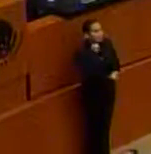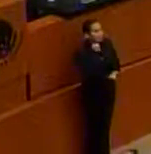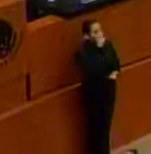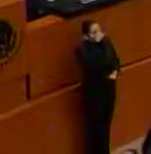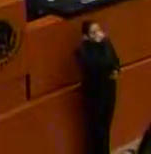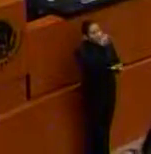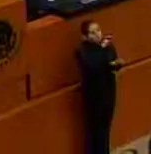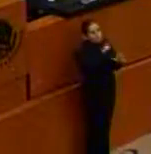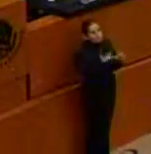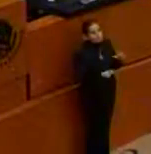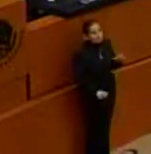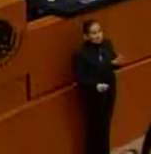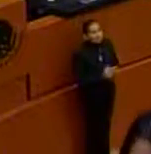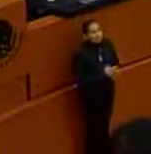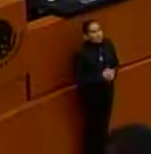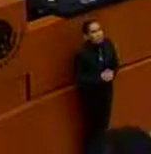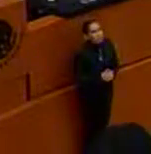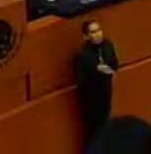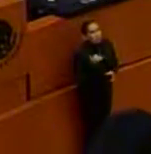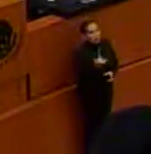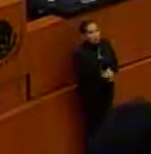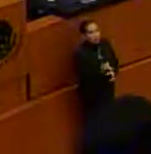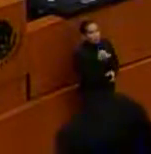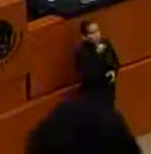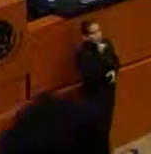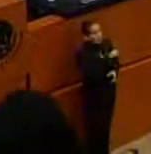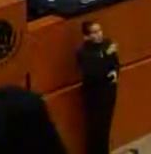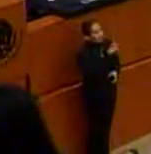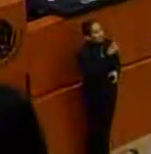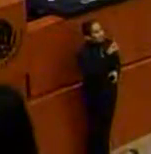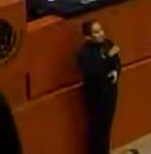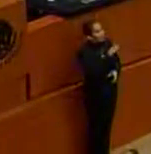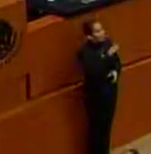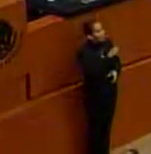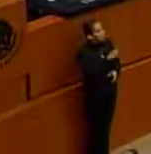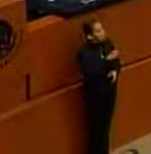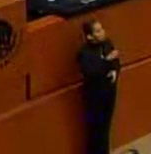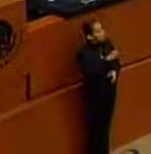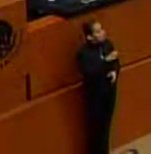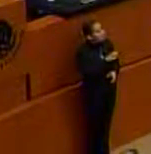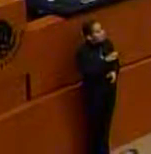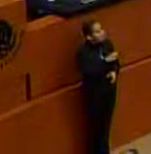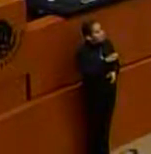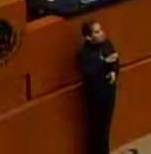Senado de la República y a la Comisión Económica para la América Latina